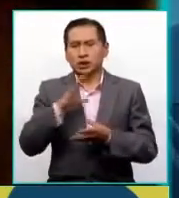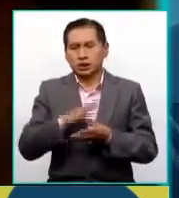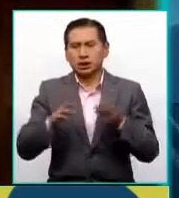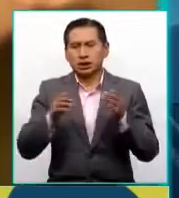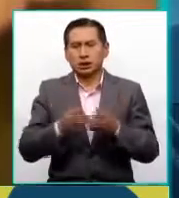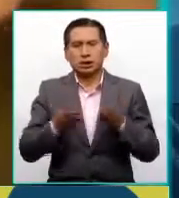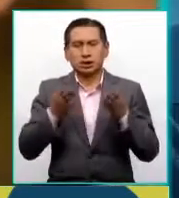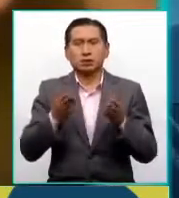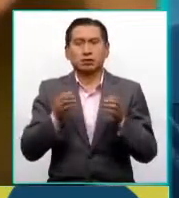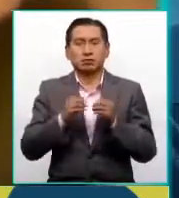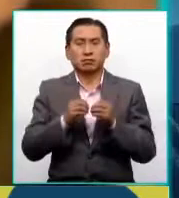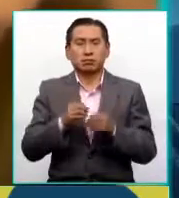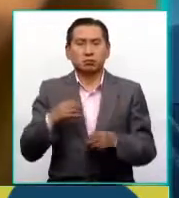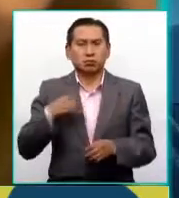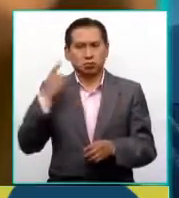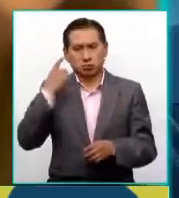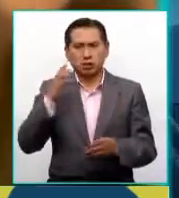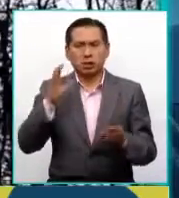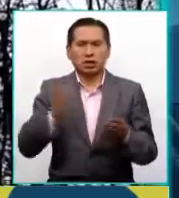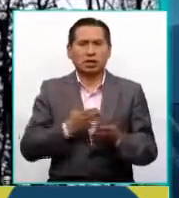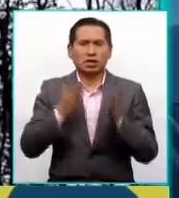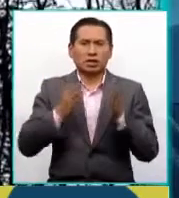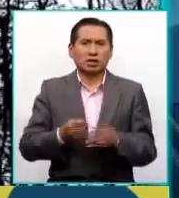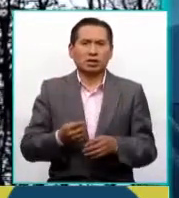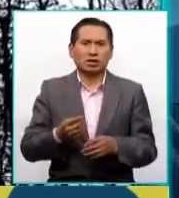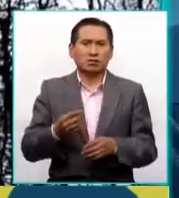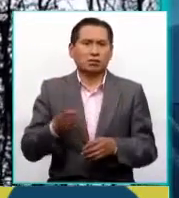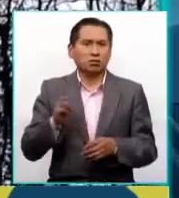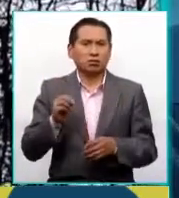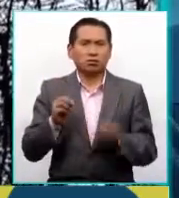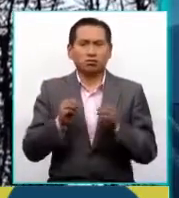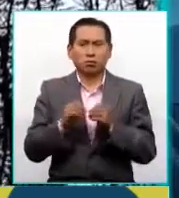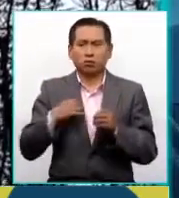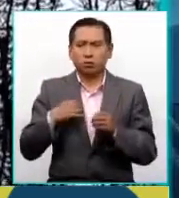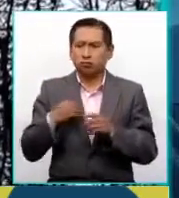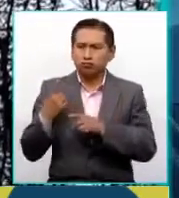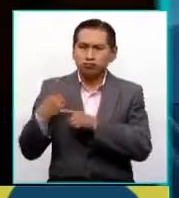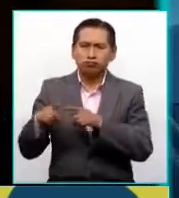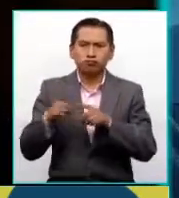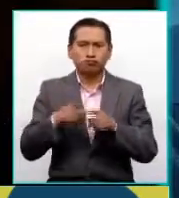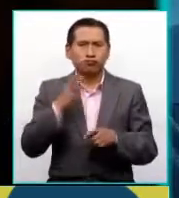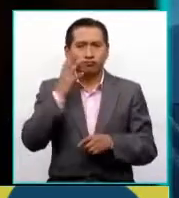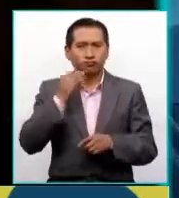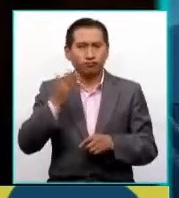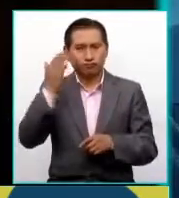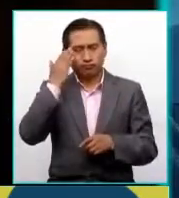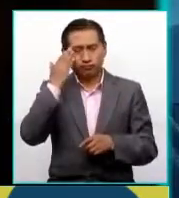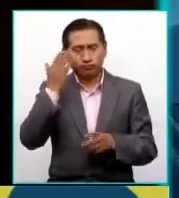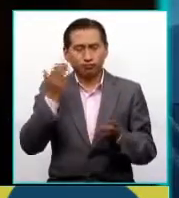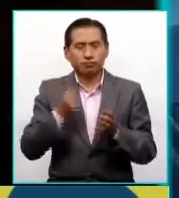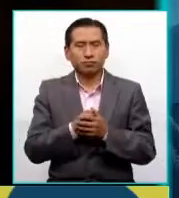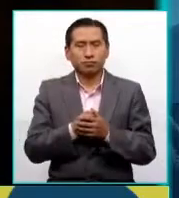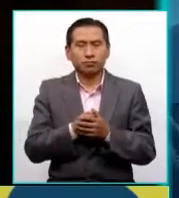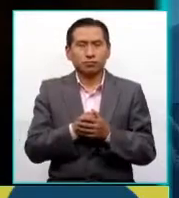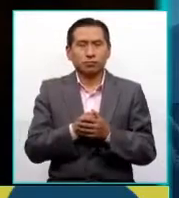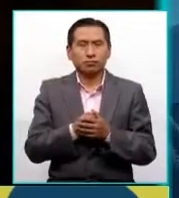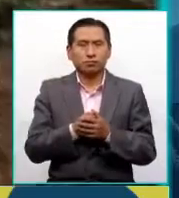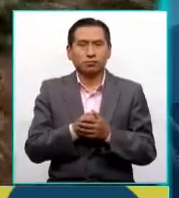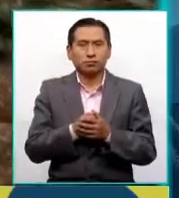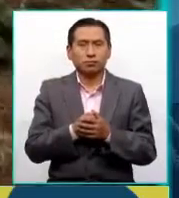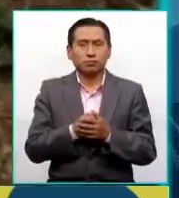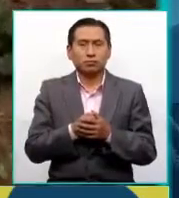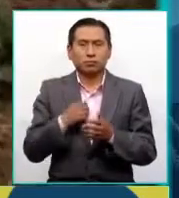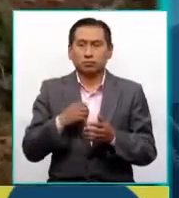No me considero tanto como una cantante, sino soy una performer. Entonces, en Timpana